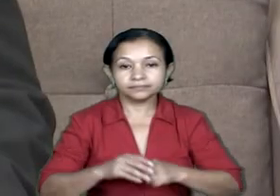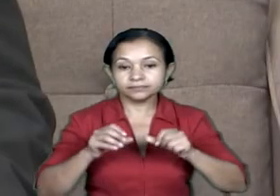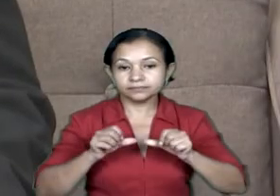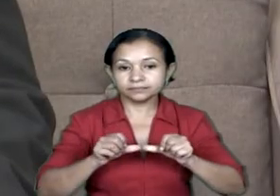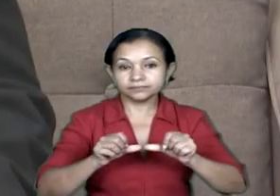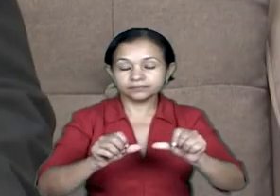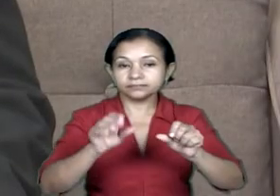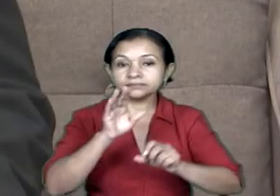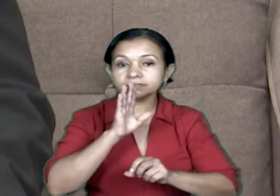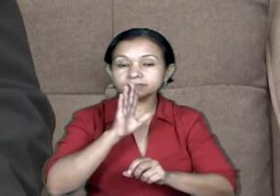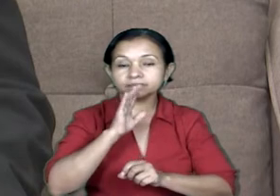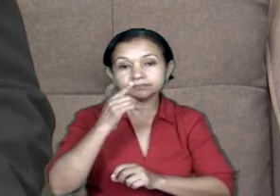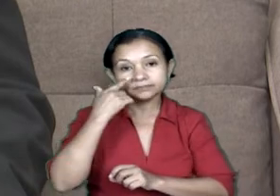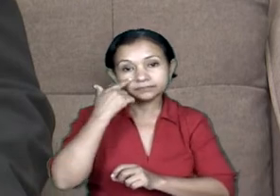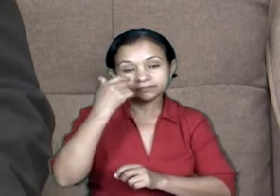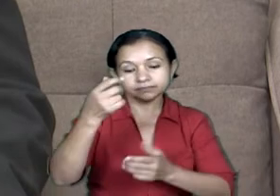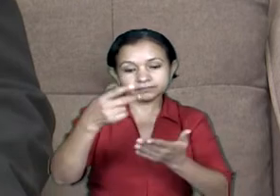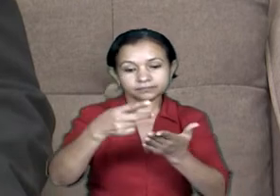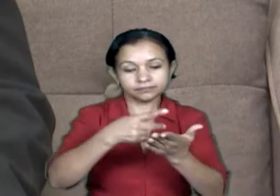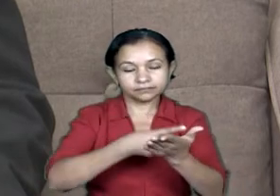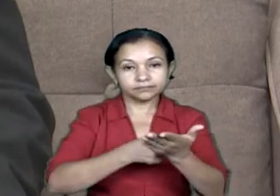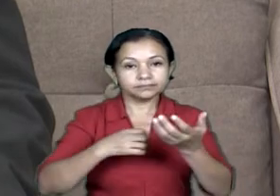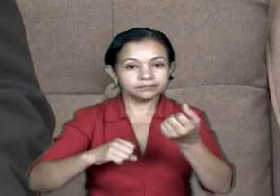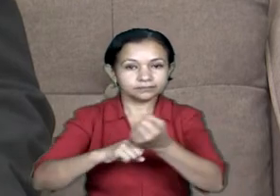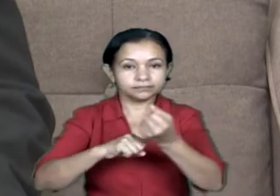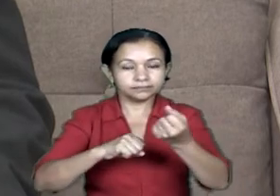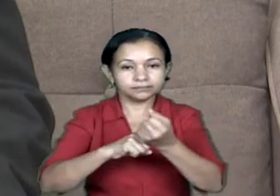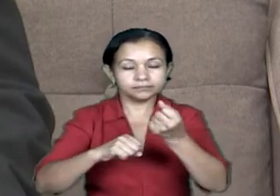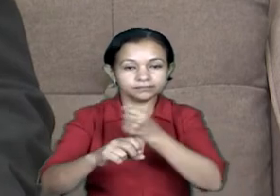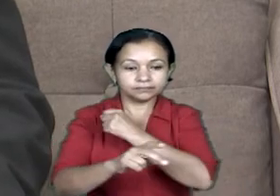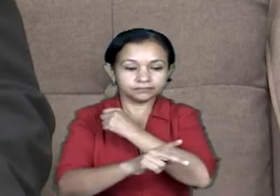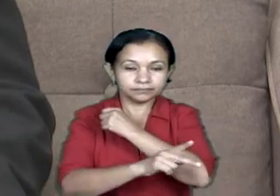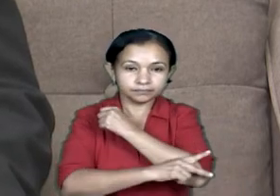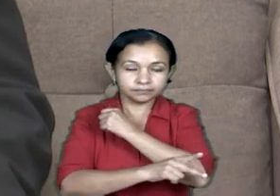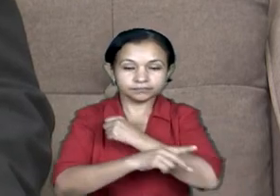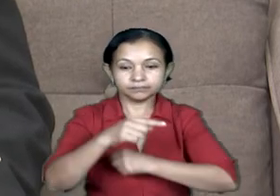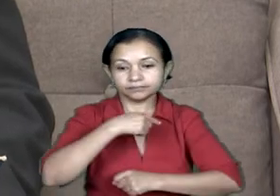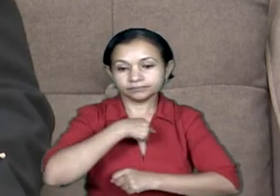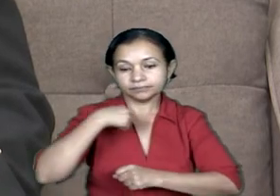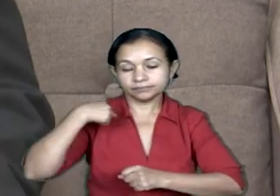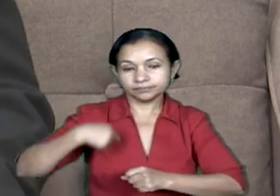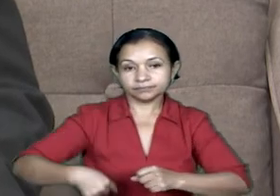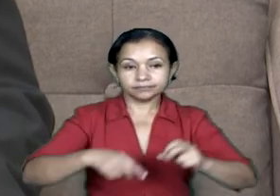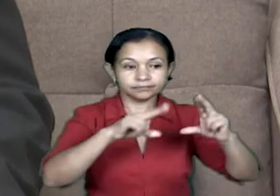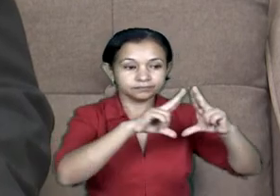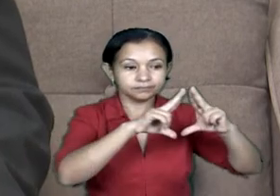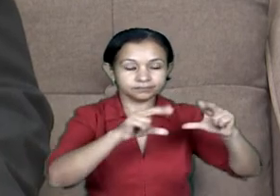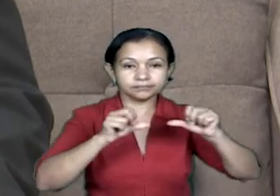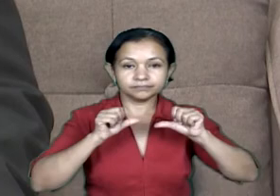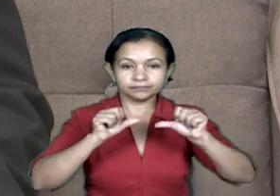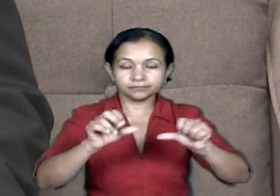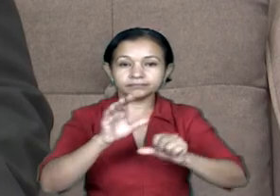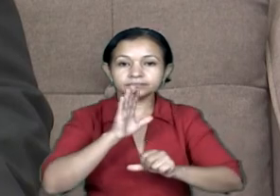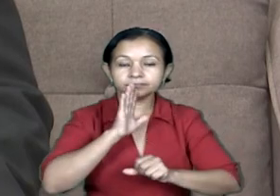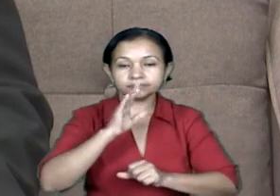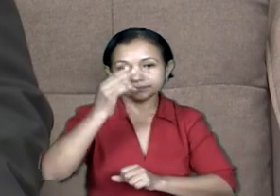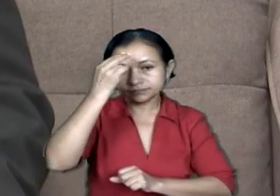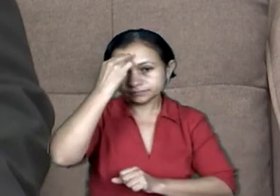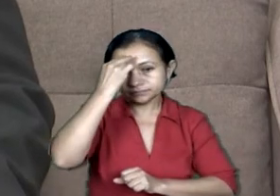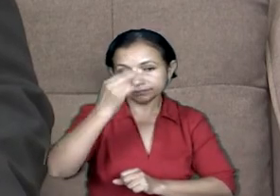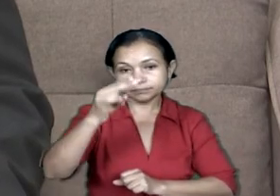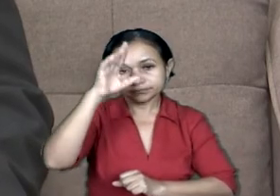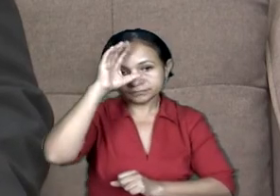Continuamos conversando y conociendo los proyectos que serán financiados por el país de China, Taiwán, en Nicaragua. Y seguimos conversando con el excelentísimo